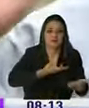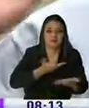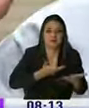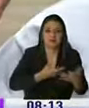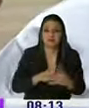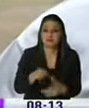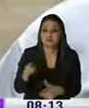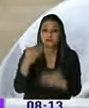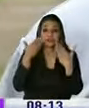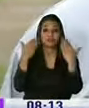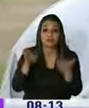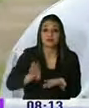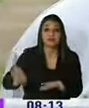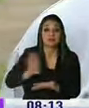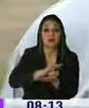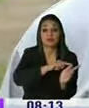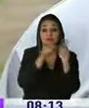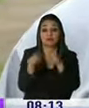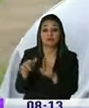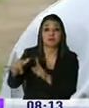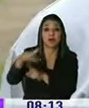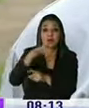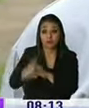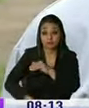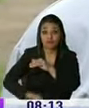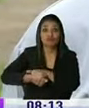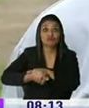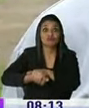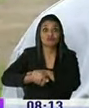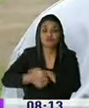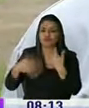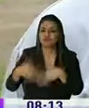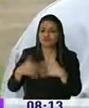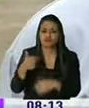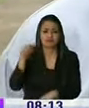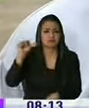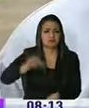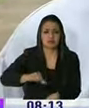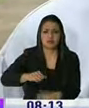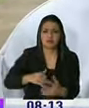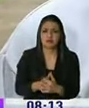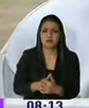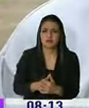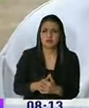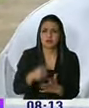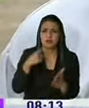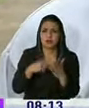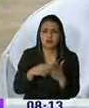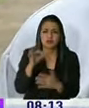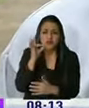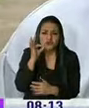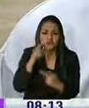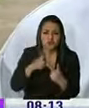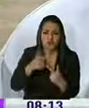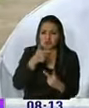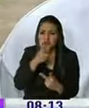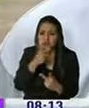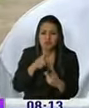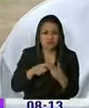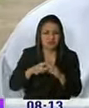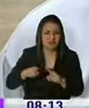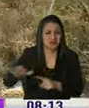de no sé de qué barrio serán, vienen acá, hacen sus cosas por aquí, eso no está bien. Vienen, se pegan sus licores,